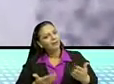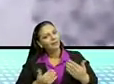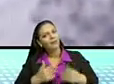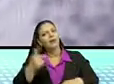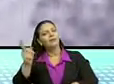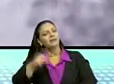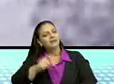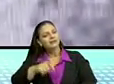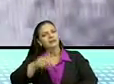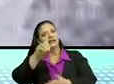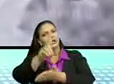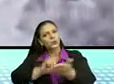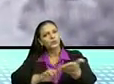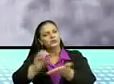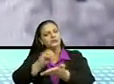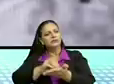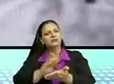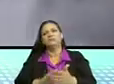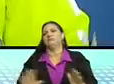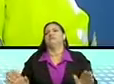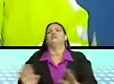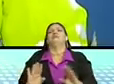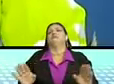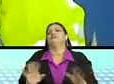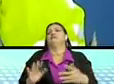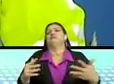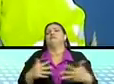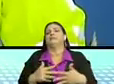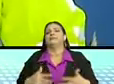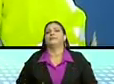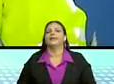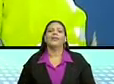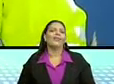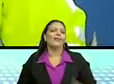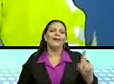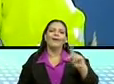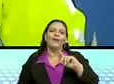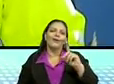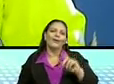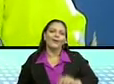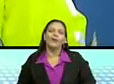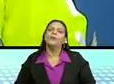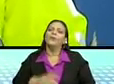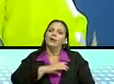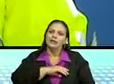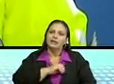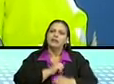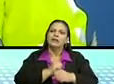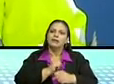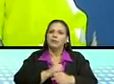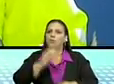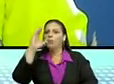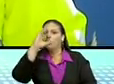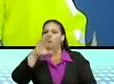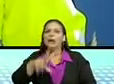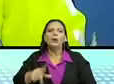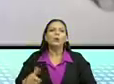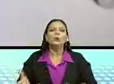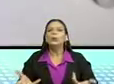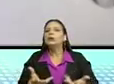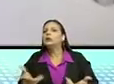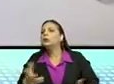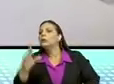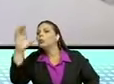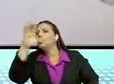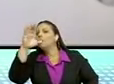Entonces, no podemos actuar de manera inconsecuente con el esfuerzo, el trabajo que hace la